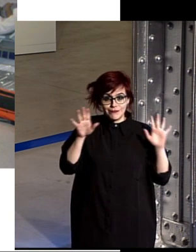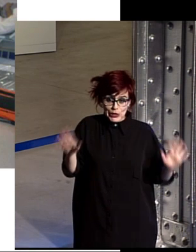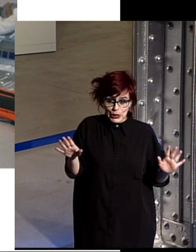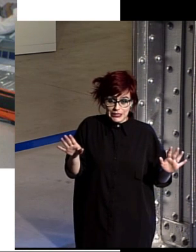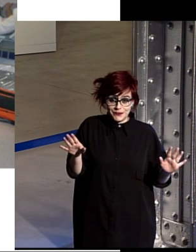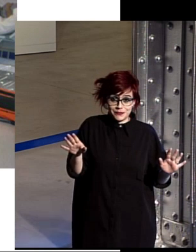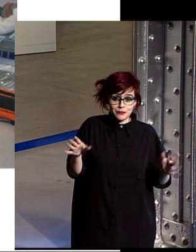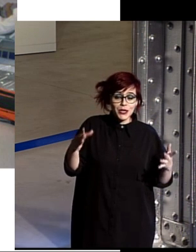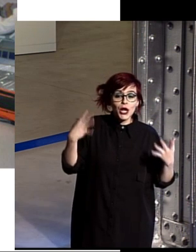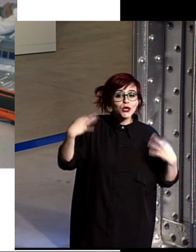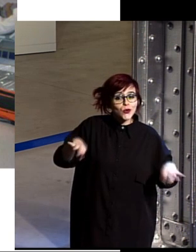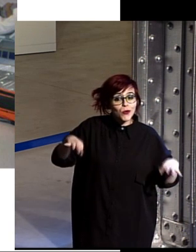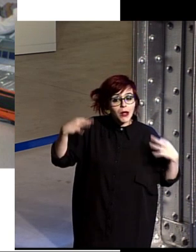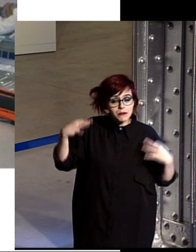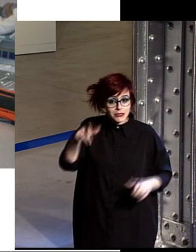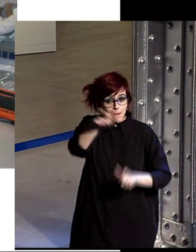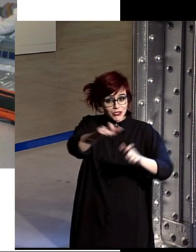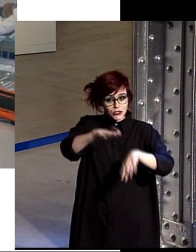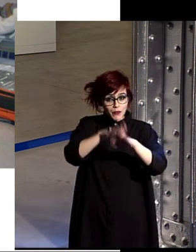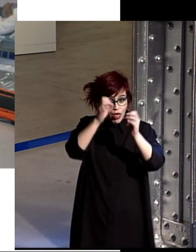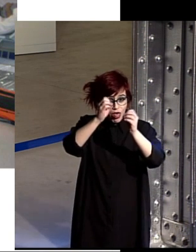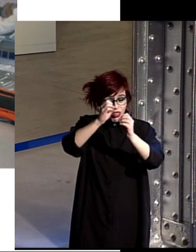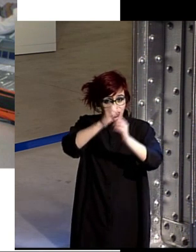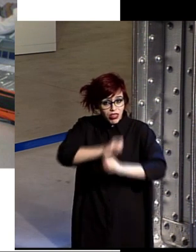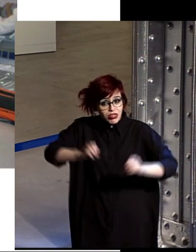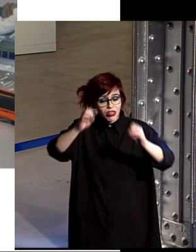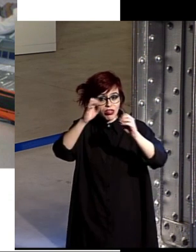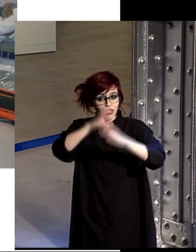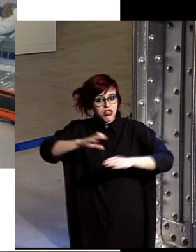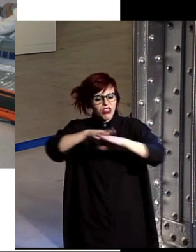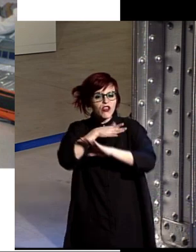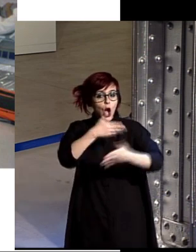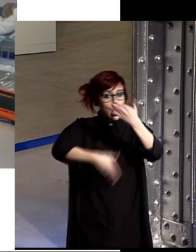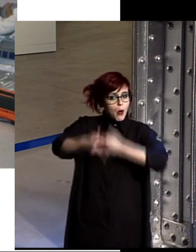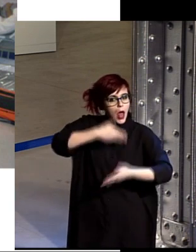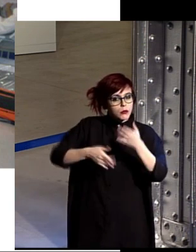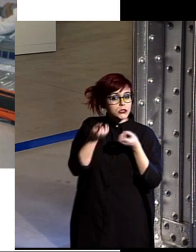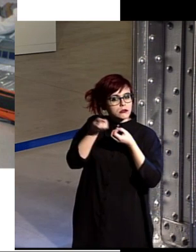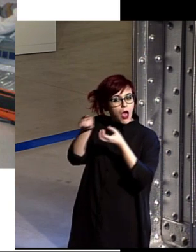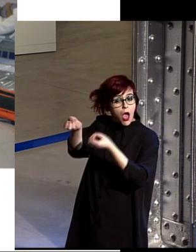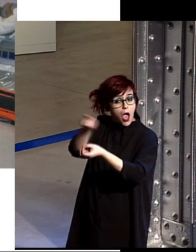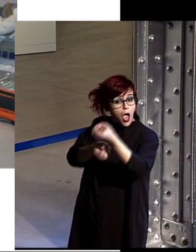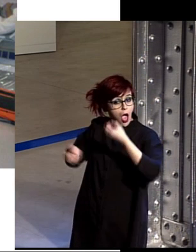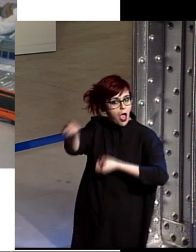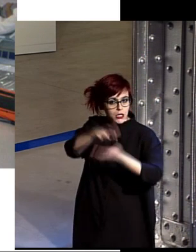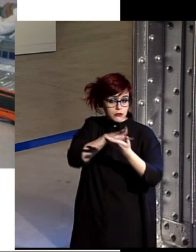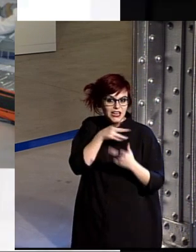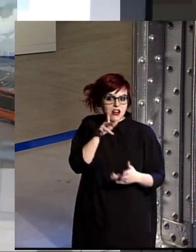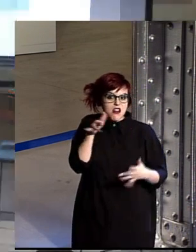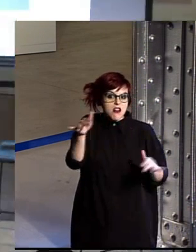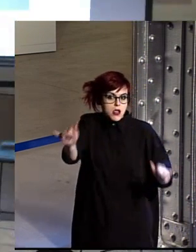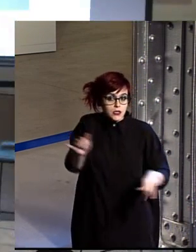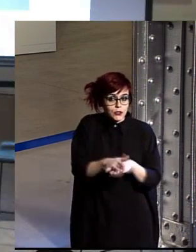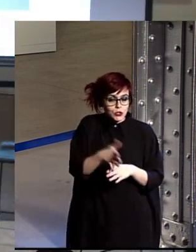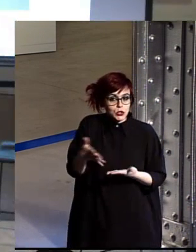normalmente la gente normal piensa que los científicos colaboramos mucho y muy bien y todo lo que sabemos lo compartimos. Eso es todo mentira. En realidad todo el mundo tiene las